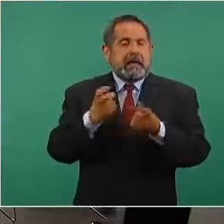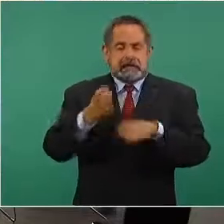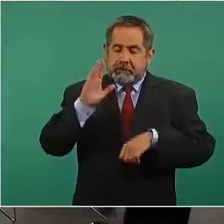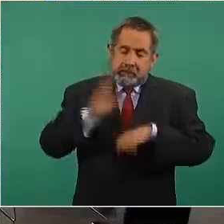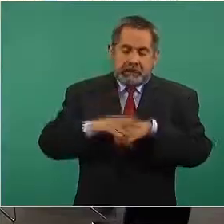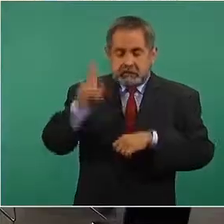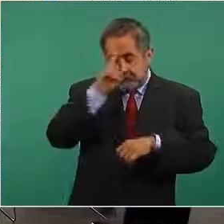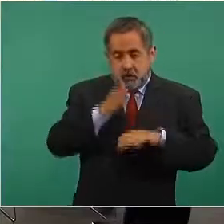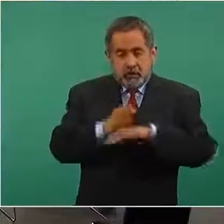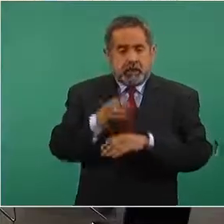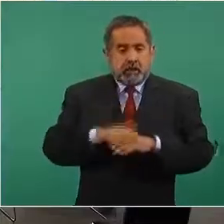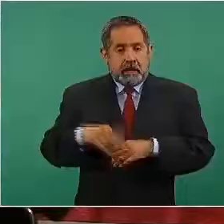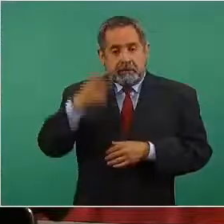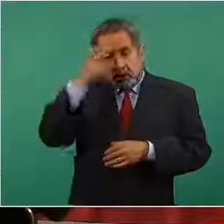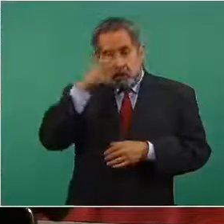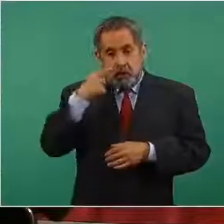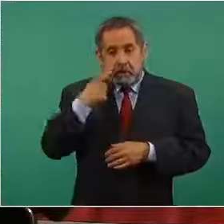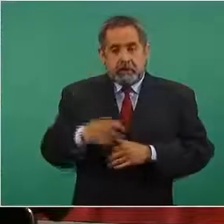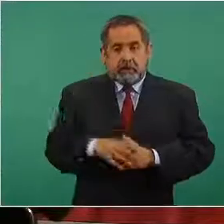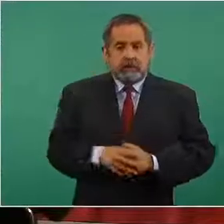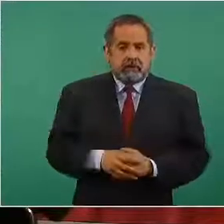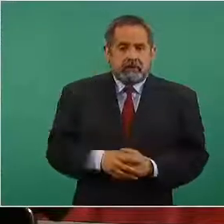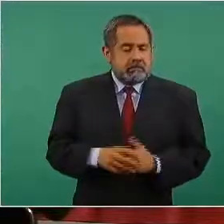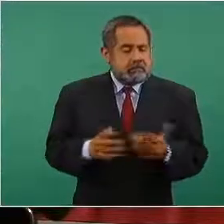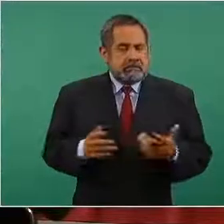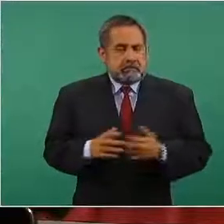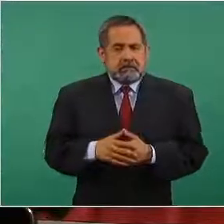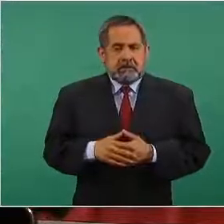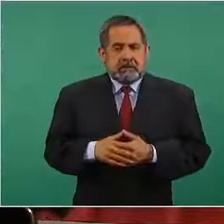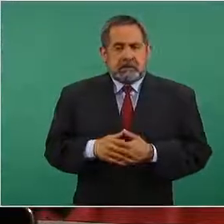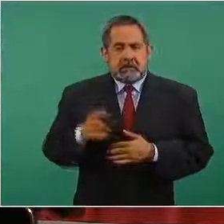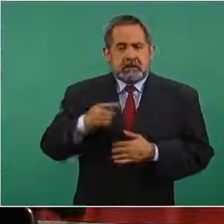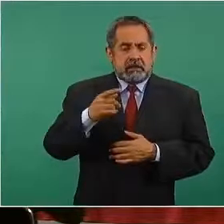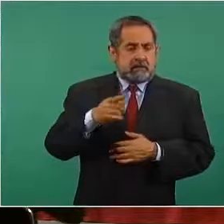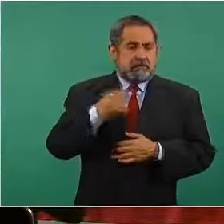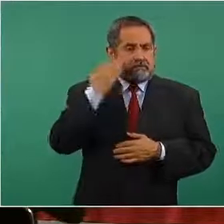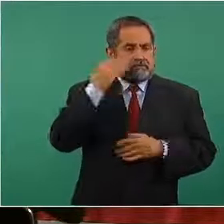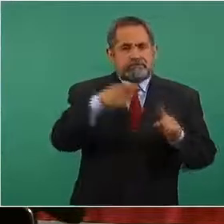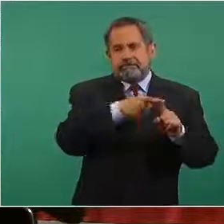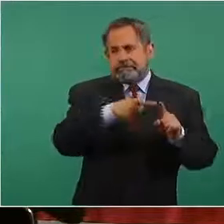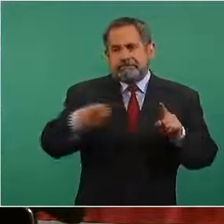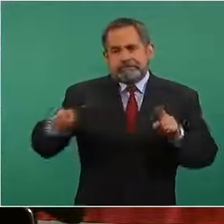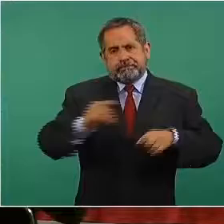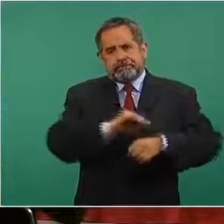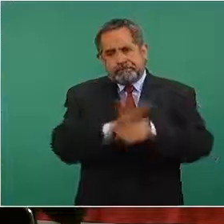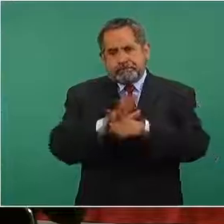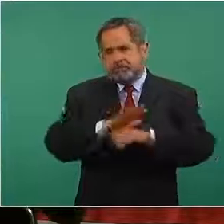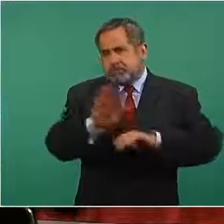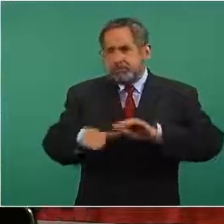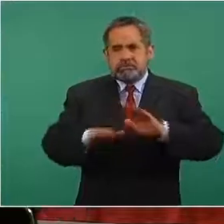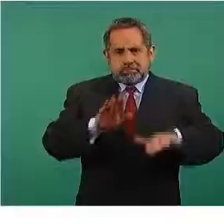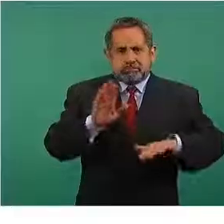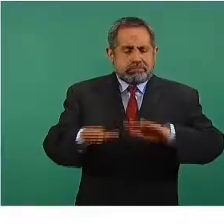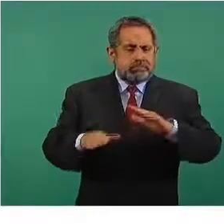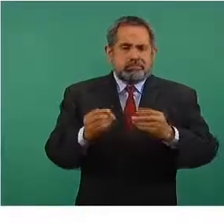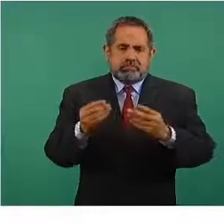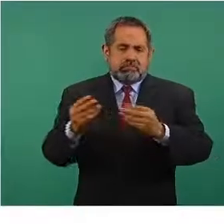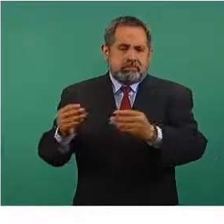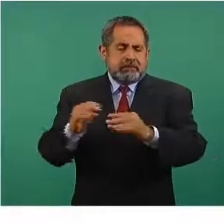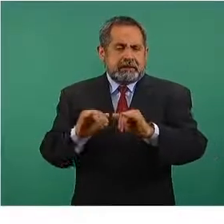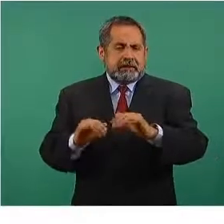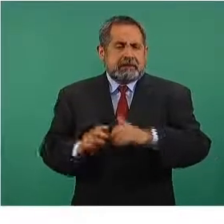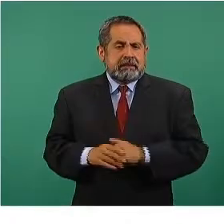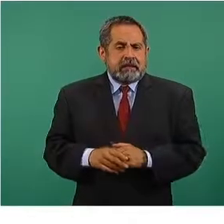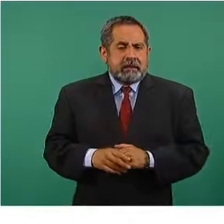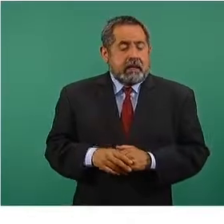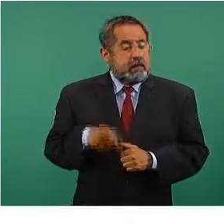exceso. México está aquí, ¿no? Y sí, hemos tenido pues, una epidemia larga, con mucho exceso de mortalidad, que ya lo vimos en las otras gráficas,